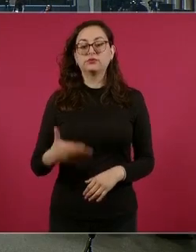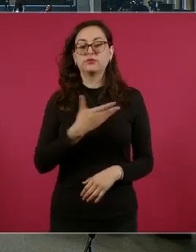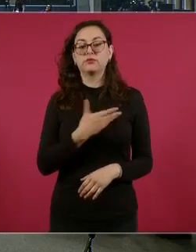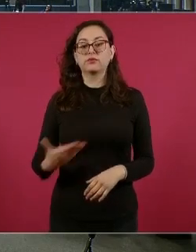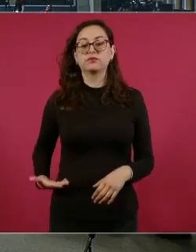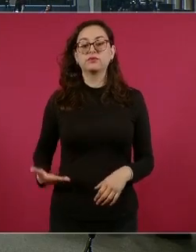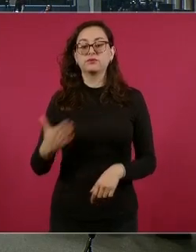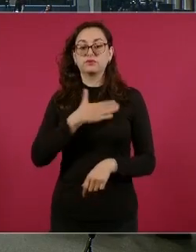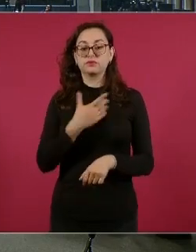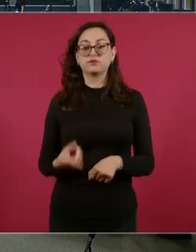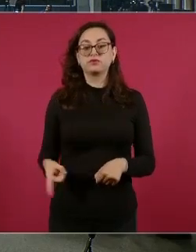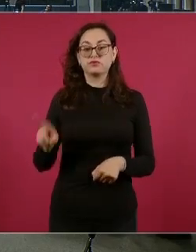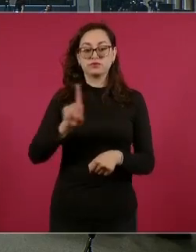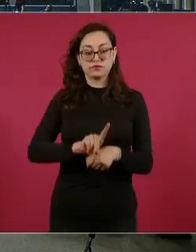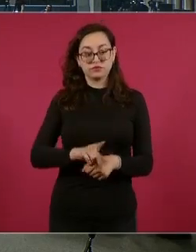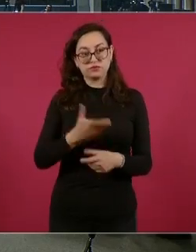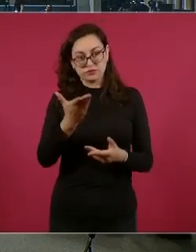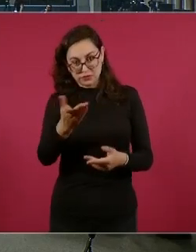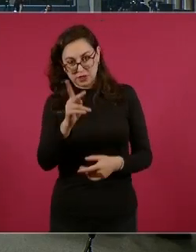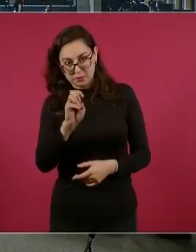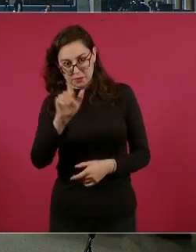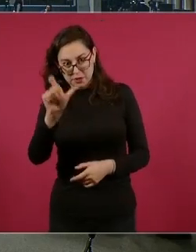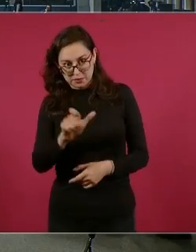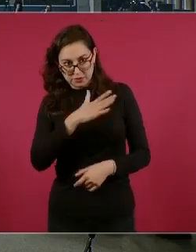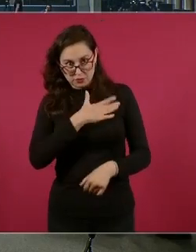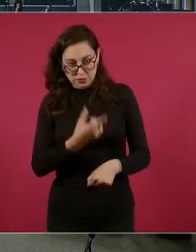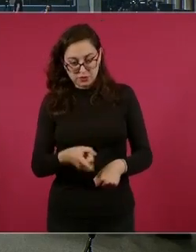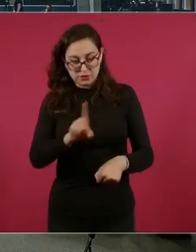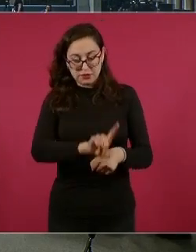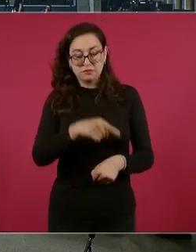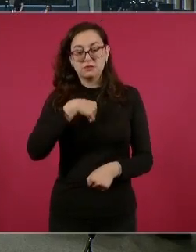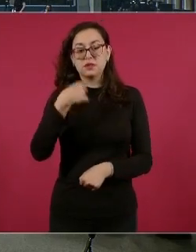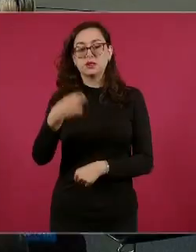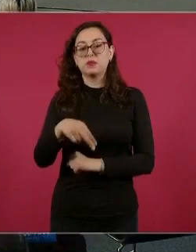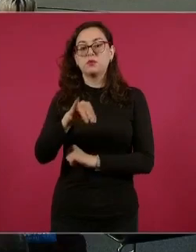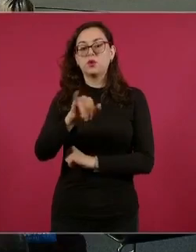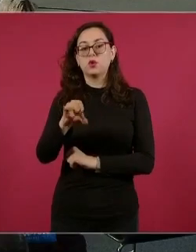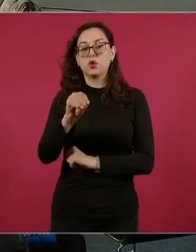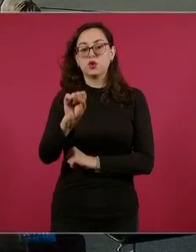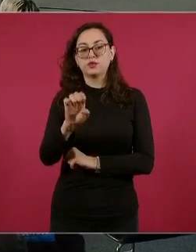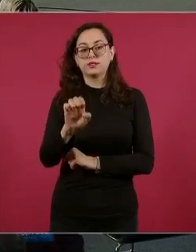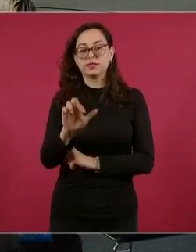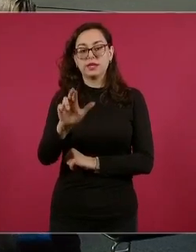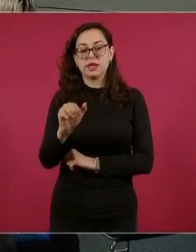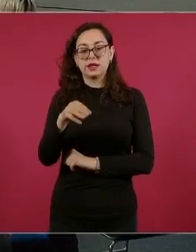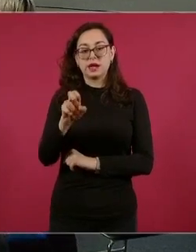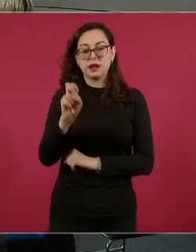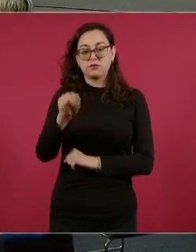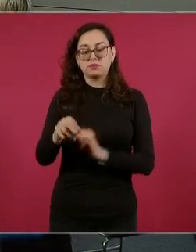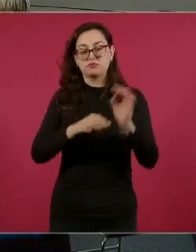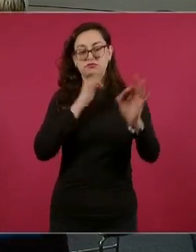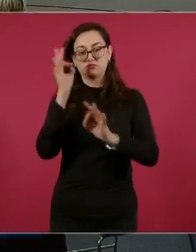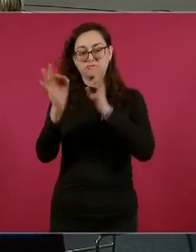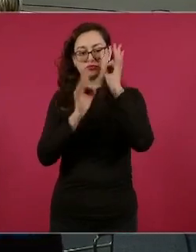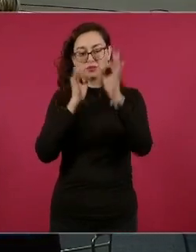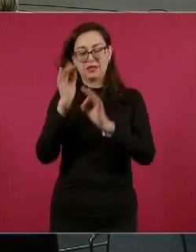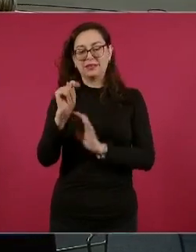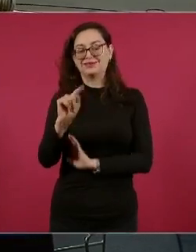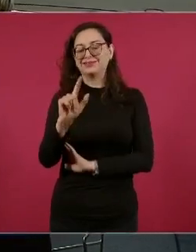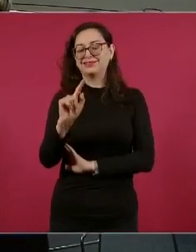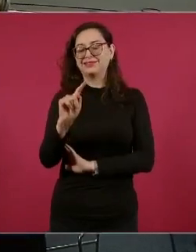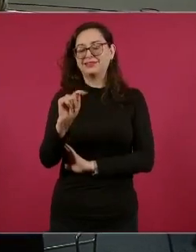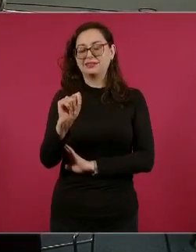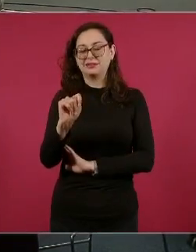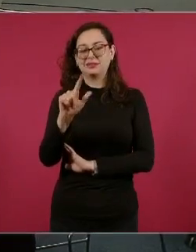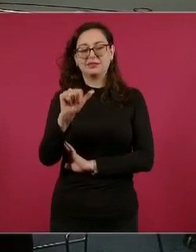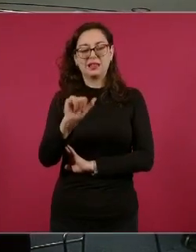Presidente, muy buenos días. Muy buenos días a los funcionarios de Pemex. Ramón Ramírez Gutiérrez, de Noticieros al Reloj de la Tlaxiaqueña 91.5. Siempre le traigo un